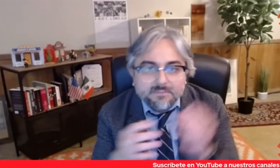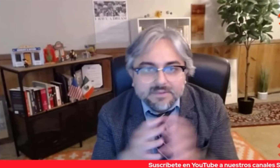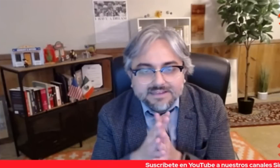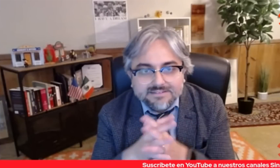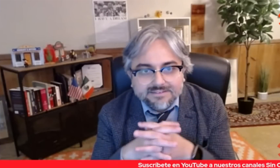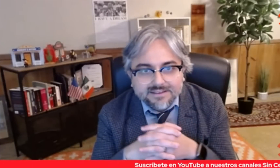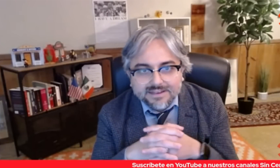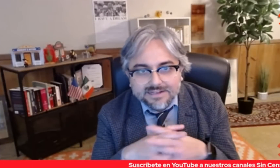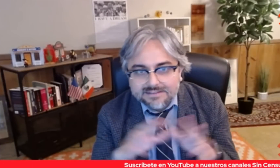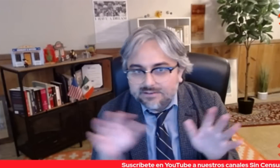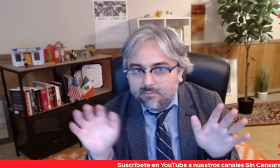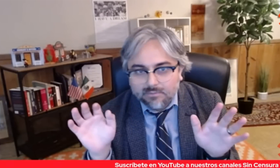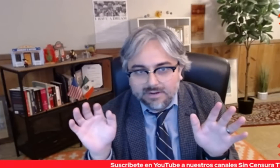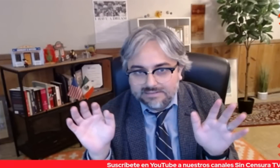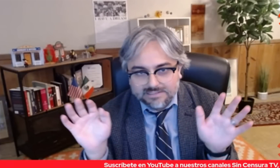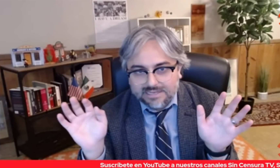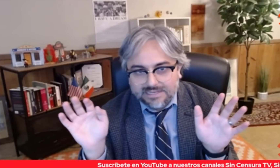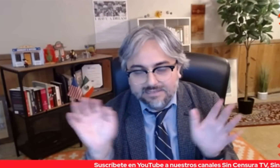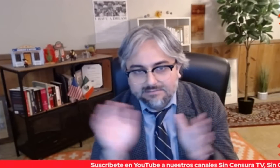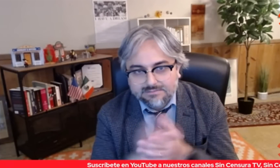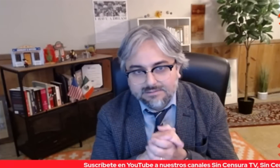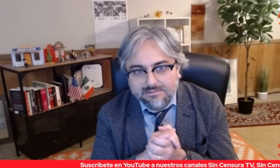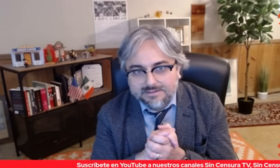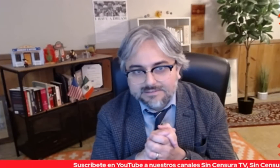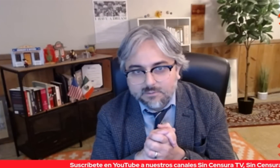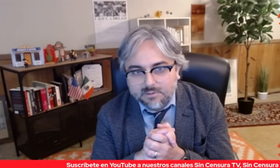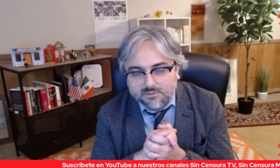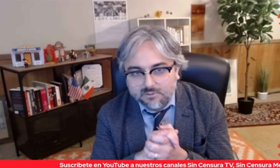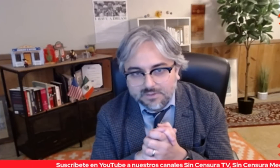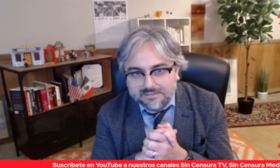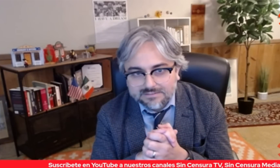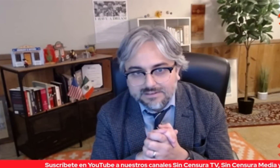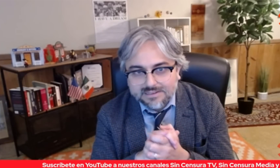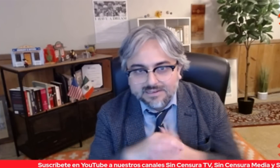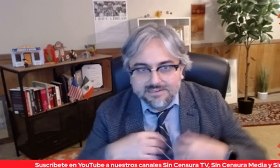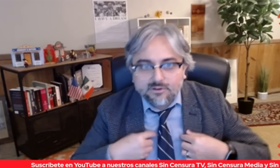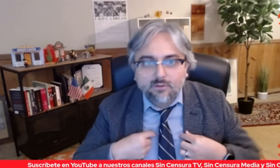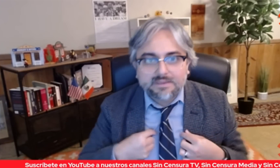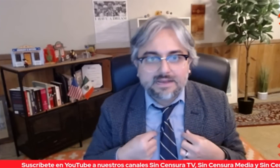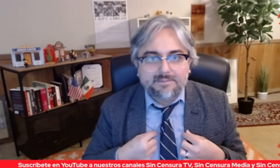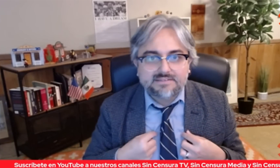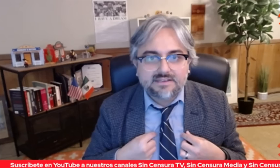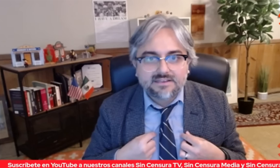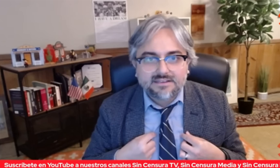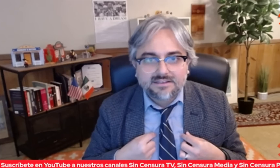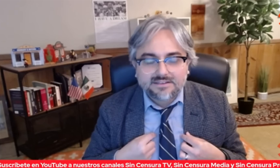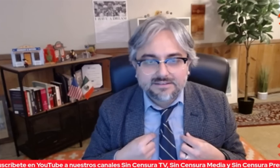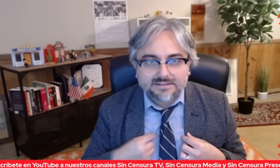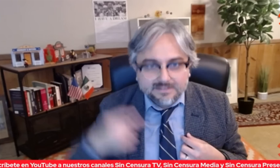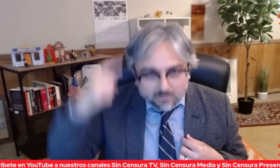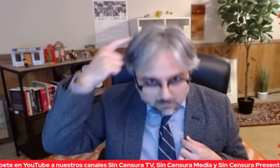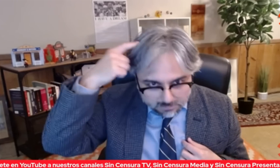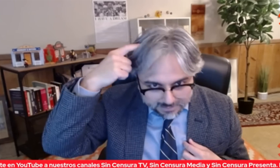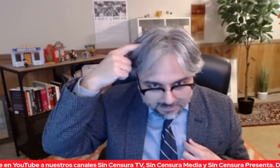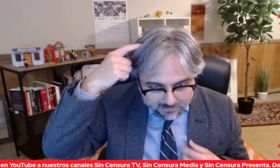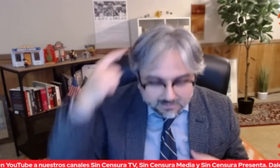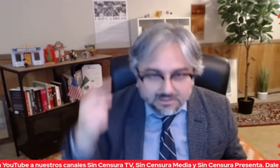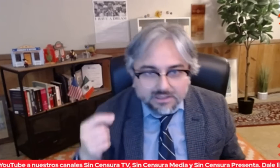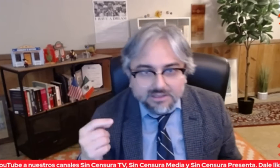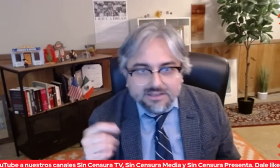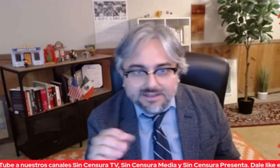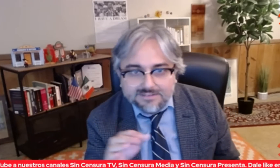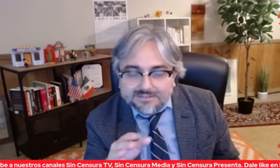este cuate, mire que es gris como la chingada, bueno, gris como el tono gris, gris como mi camisa, gris como mi